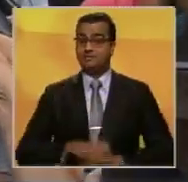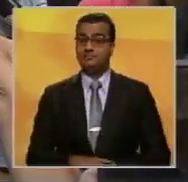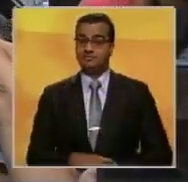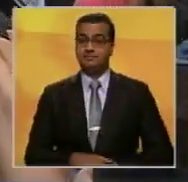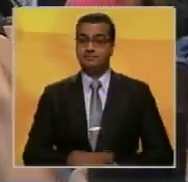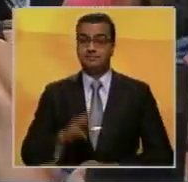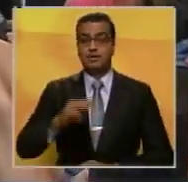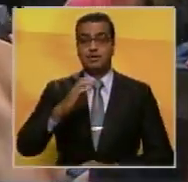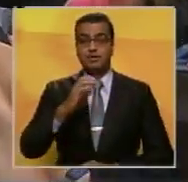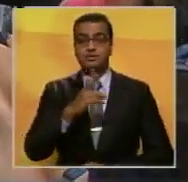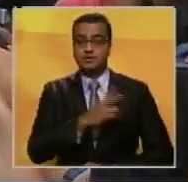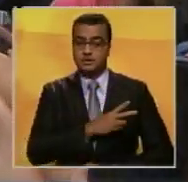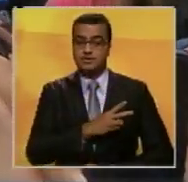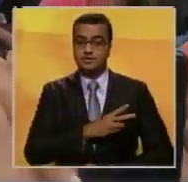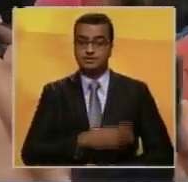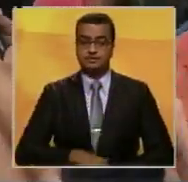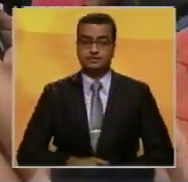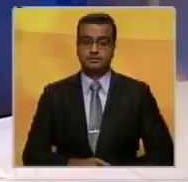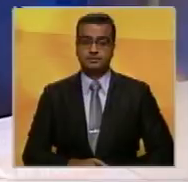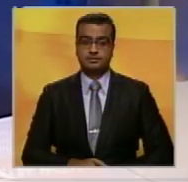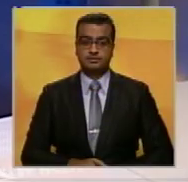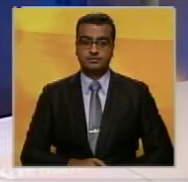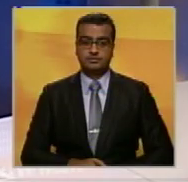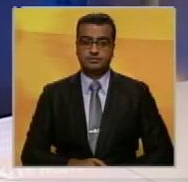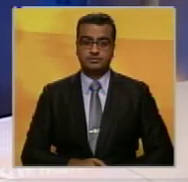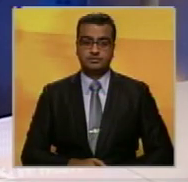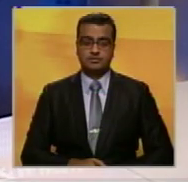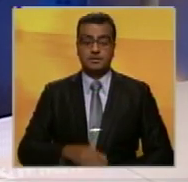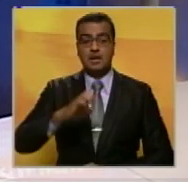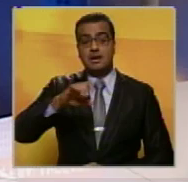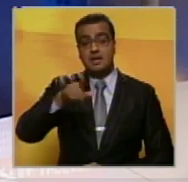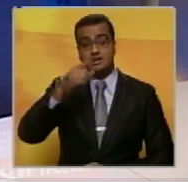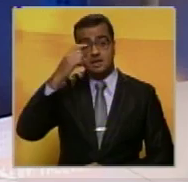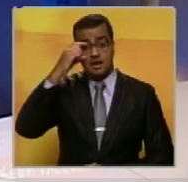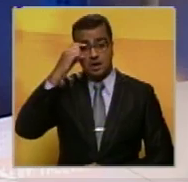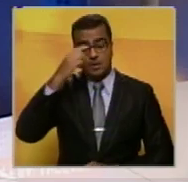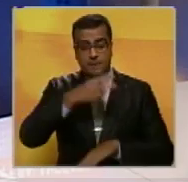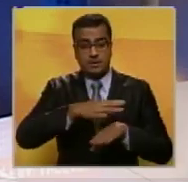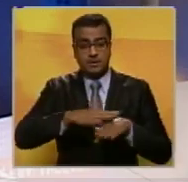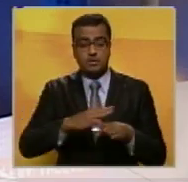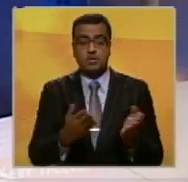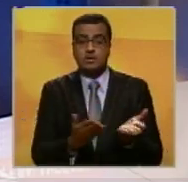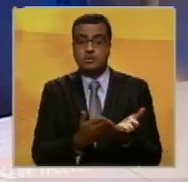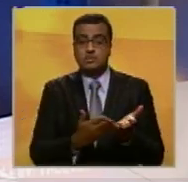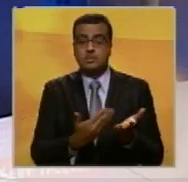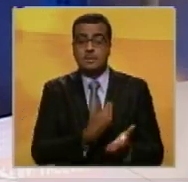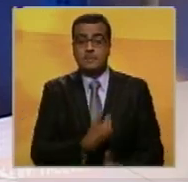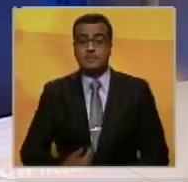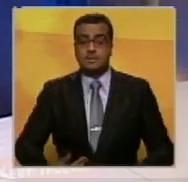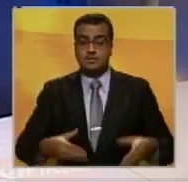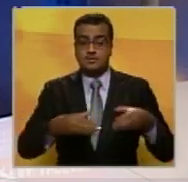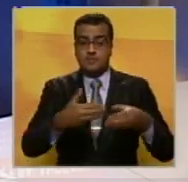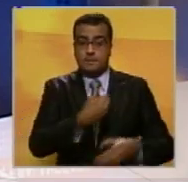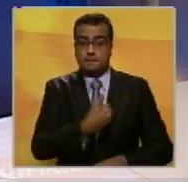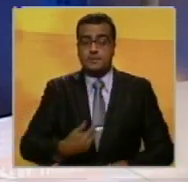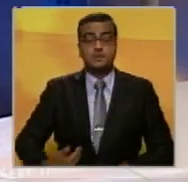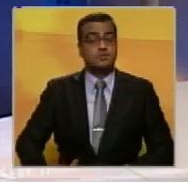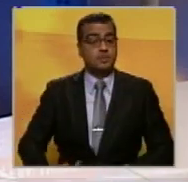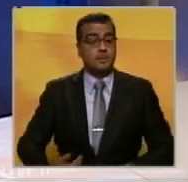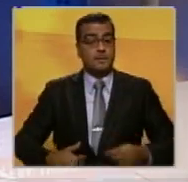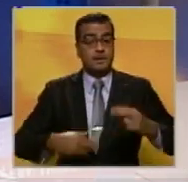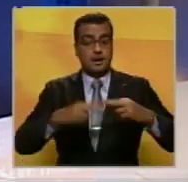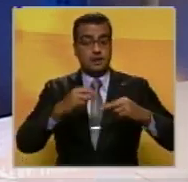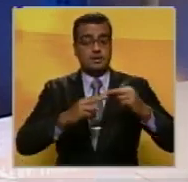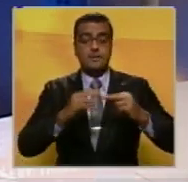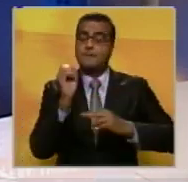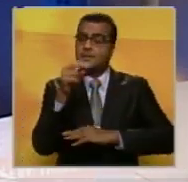Manuel Covela, Noticiero Venevisión. Elías Jagua, ministro de Educación y presidente de la Comisión Presidencial para la